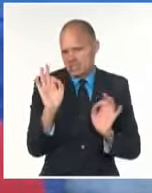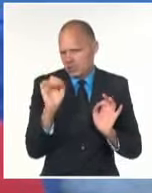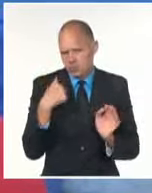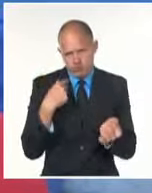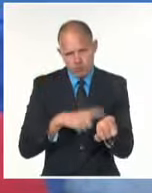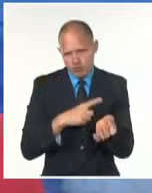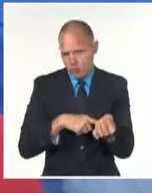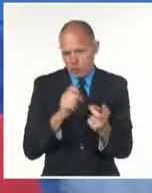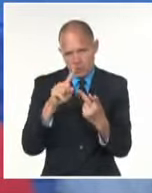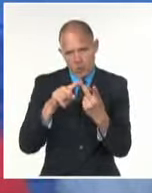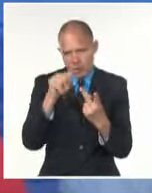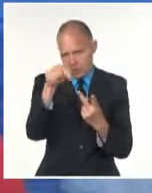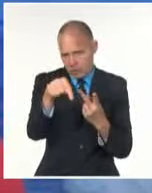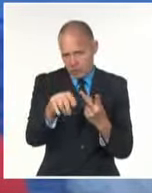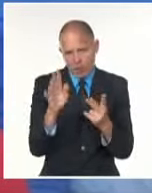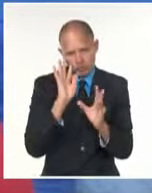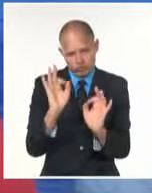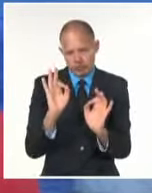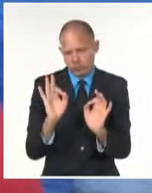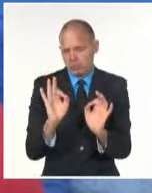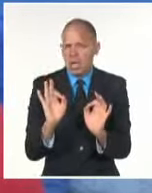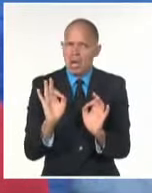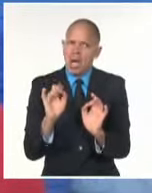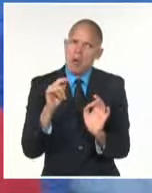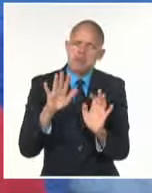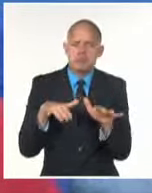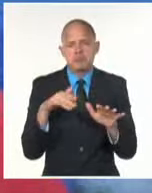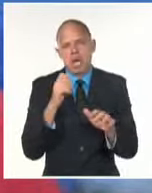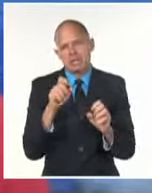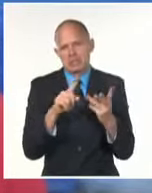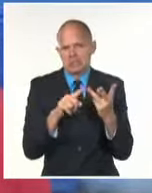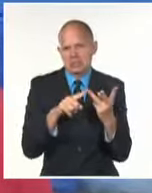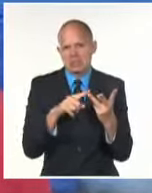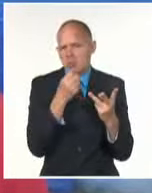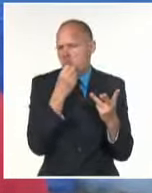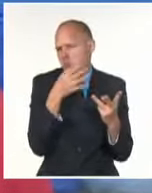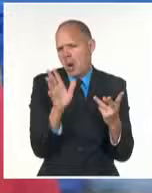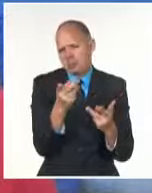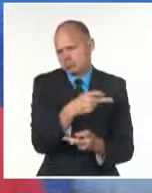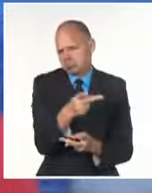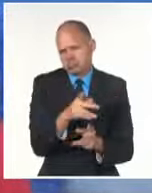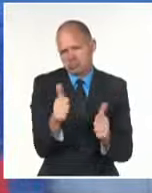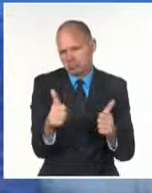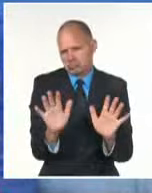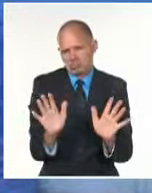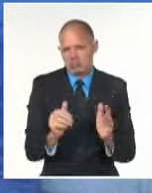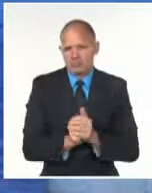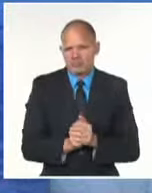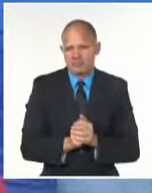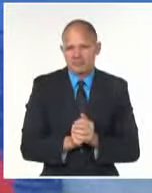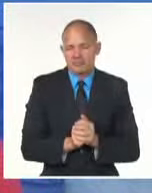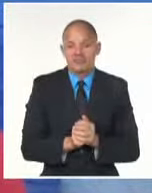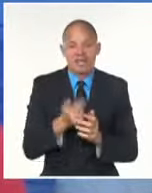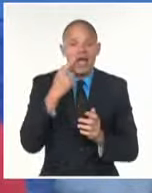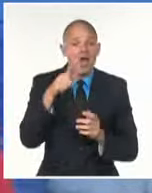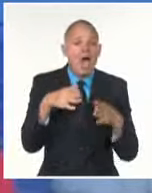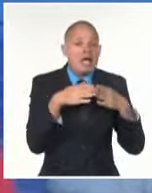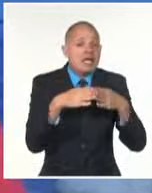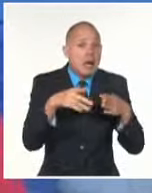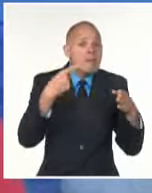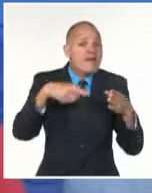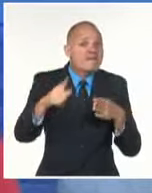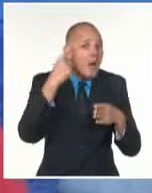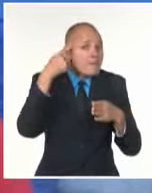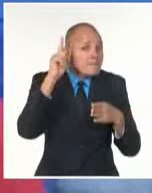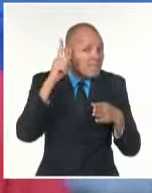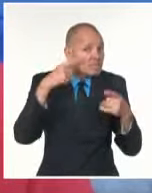¿no? Pero bueno, él también le ha jugado la tercera y nada, me siento cómodo en las dos. ¿Clasifica Granma para la postemporada? Sí,